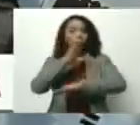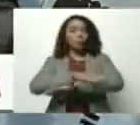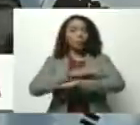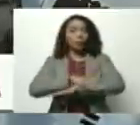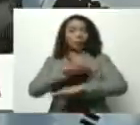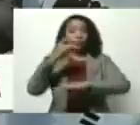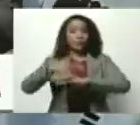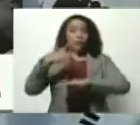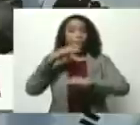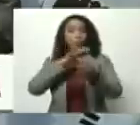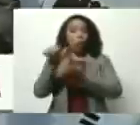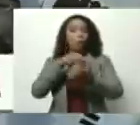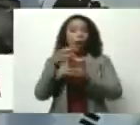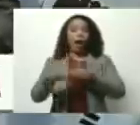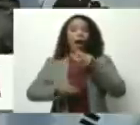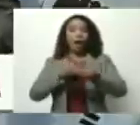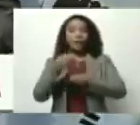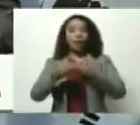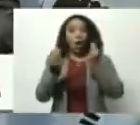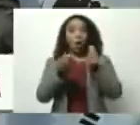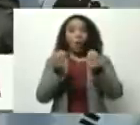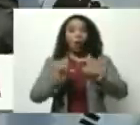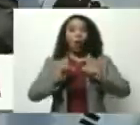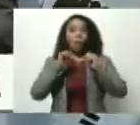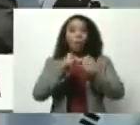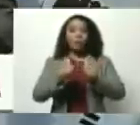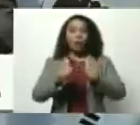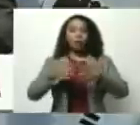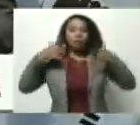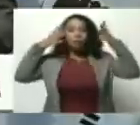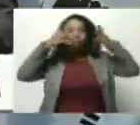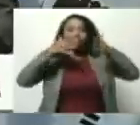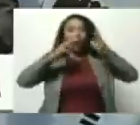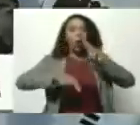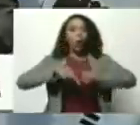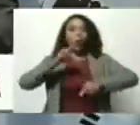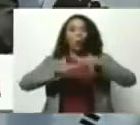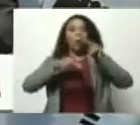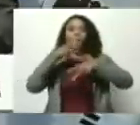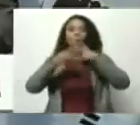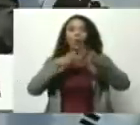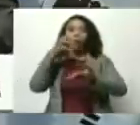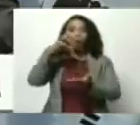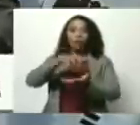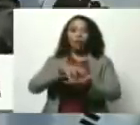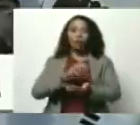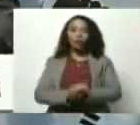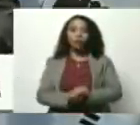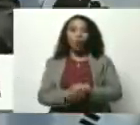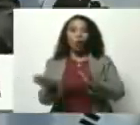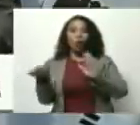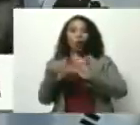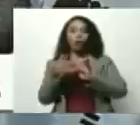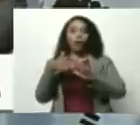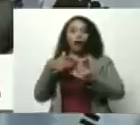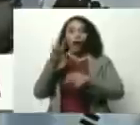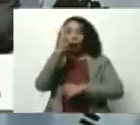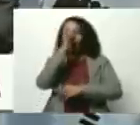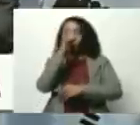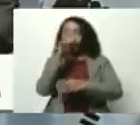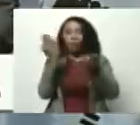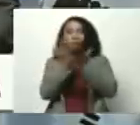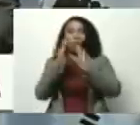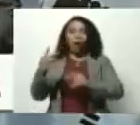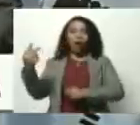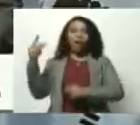problema, dar aportes para comenzar a construir una política de Estado contra el acoso escolar y la